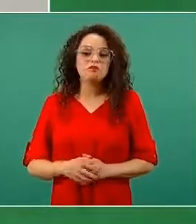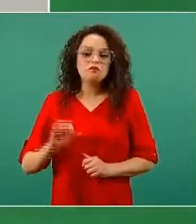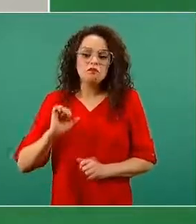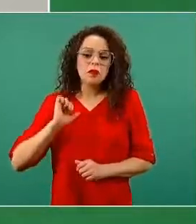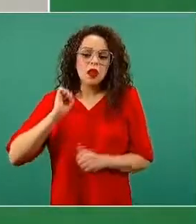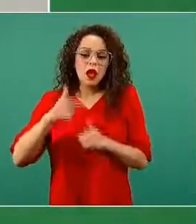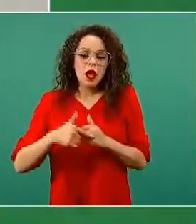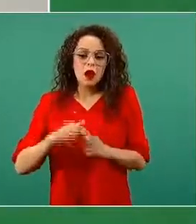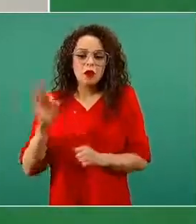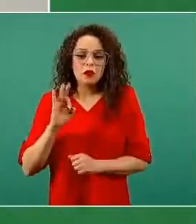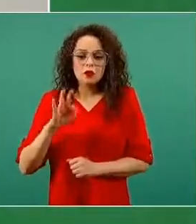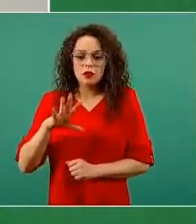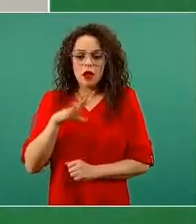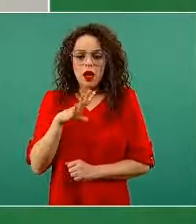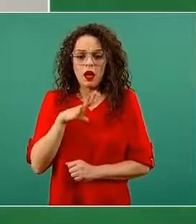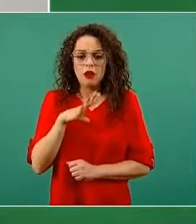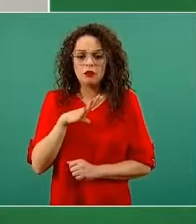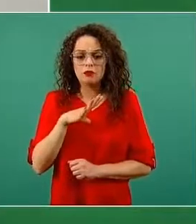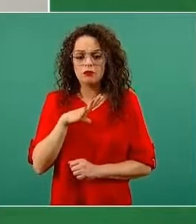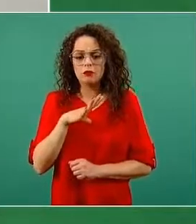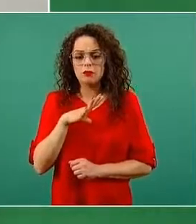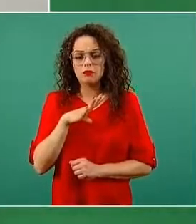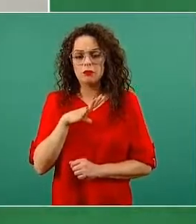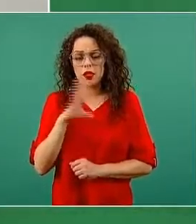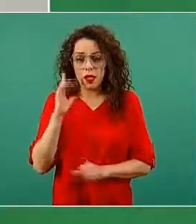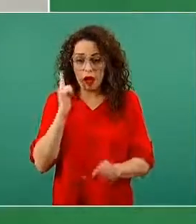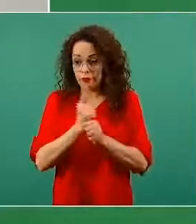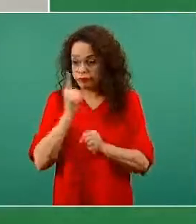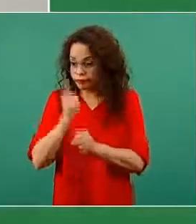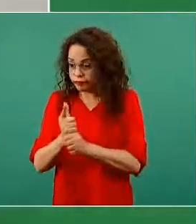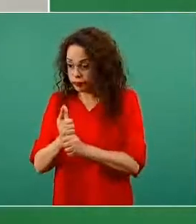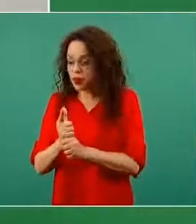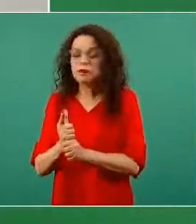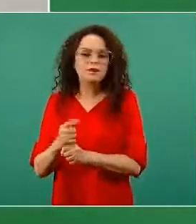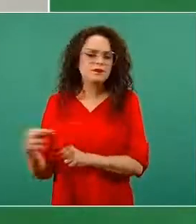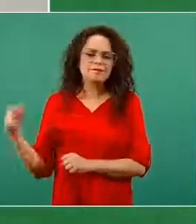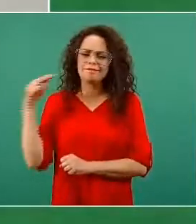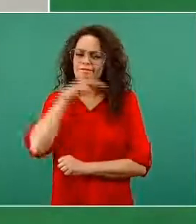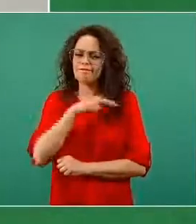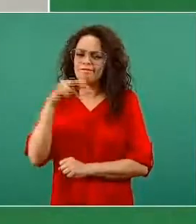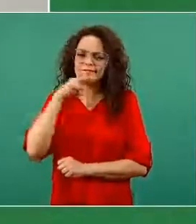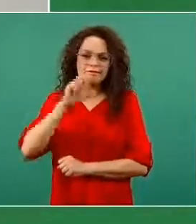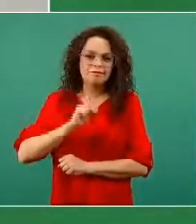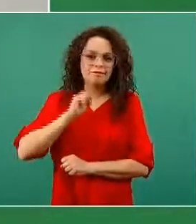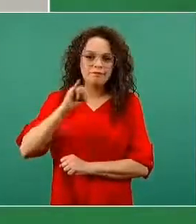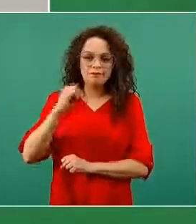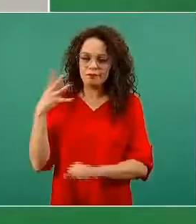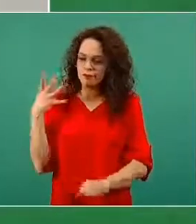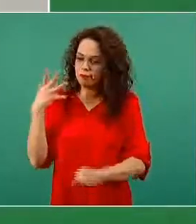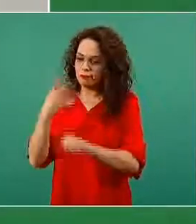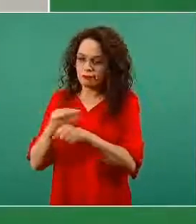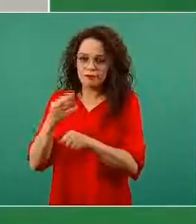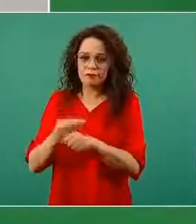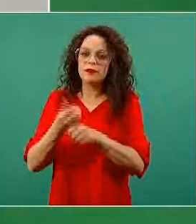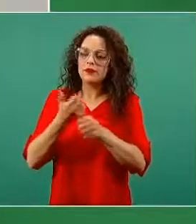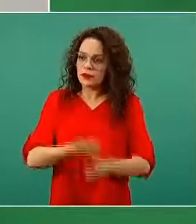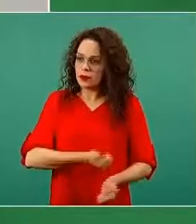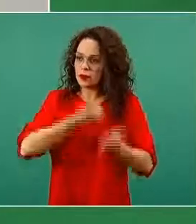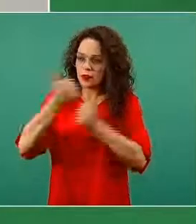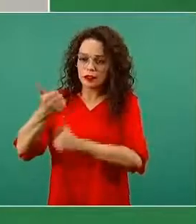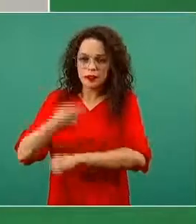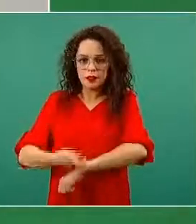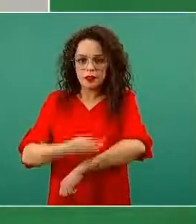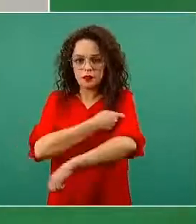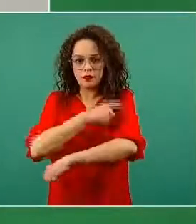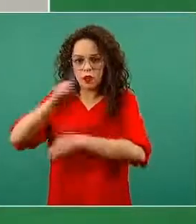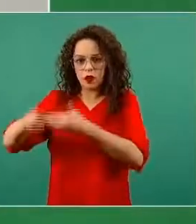alguna causa que en su momento se identifique, de seguro rápidamente se solucionará y se activará el punto de